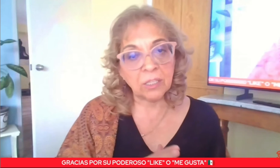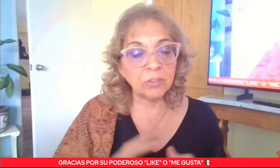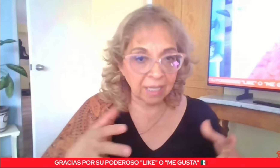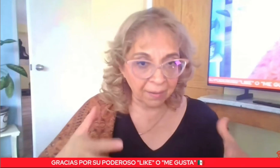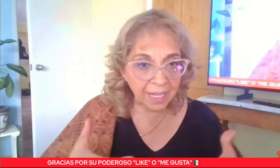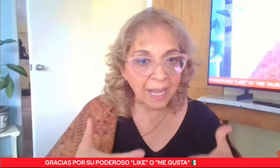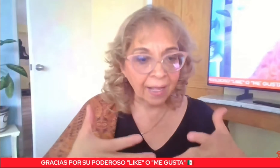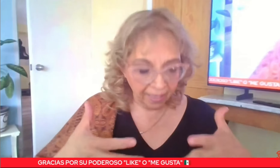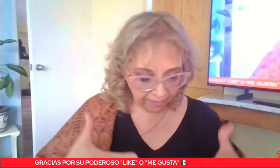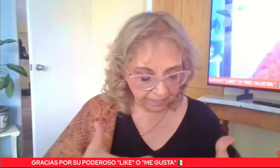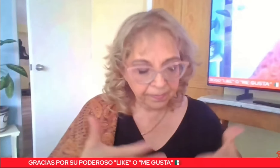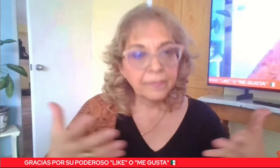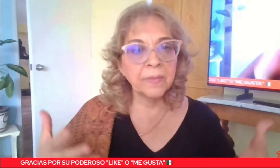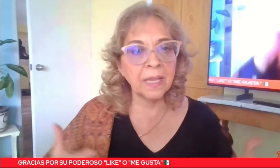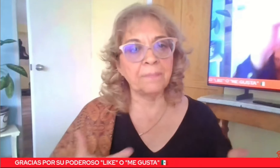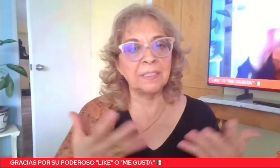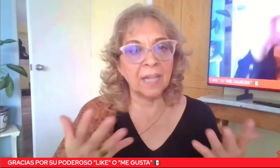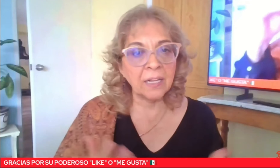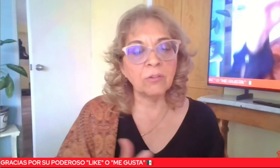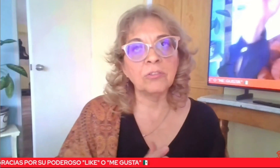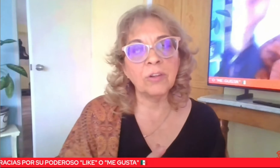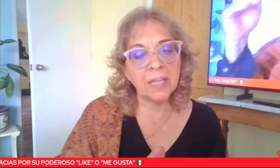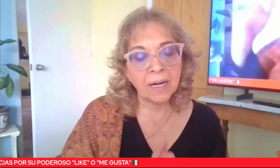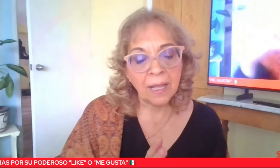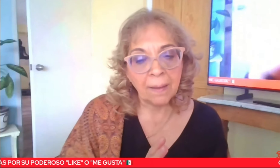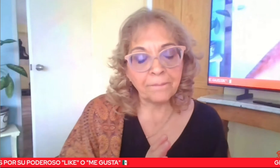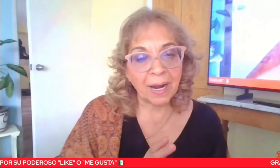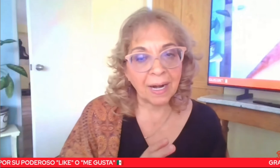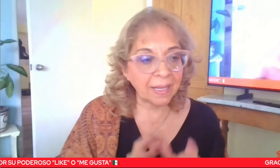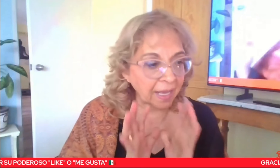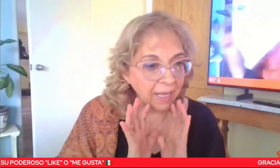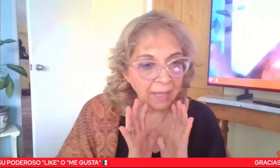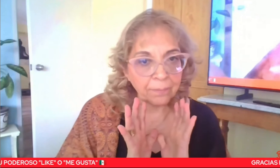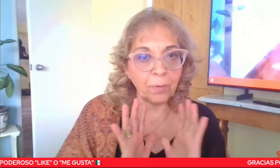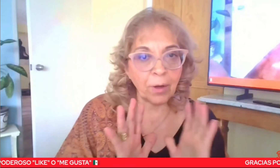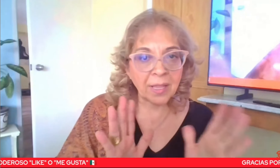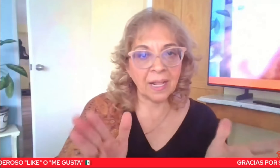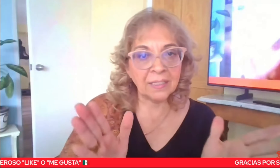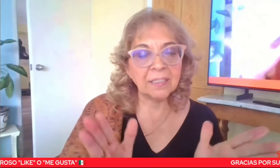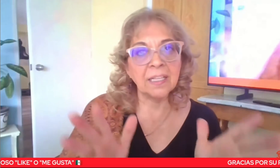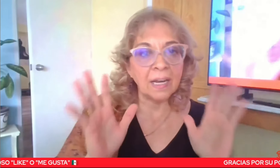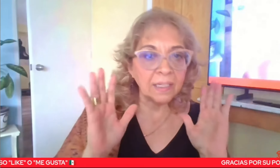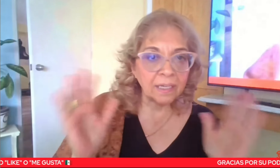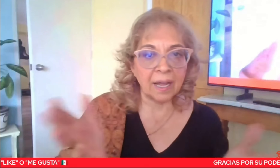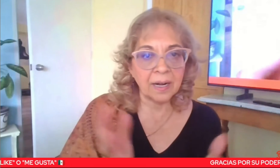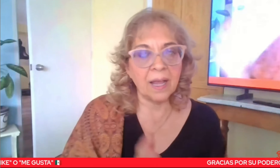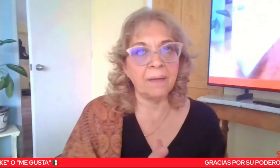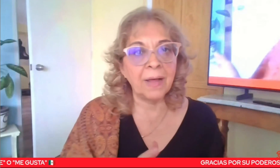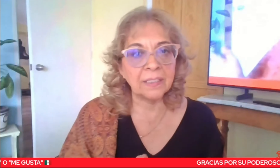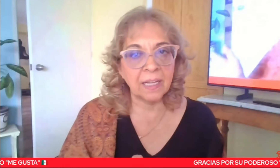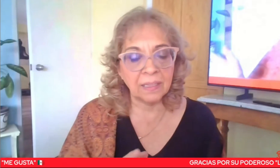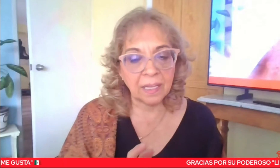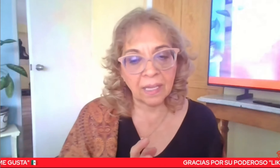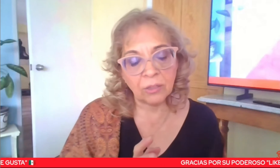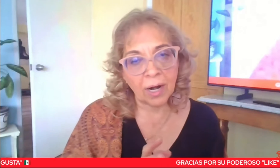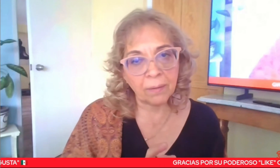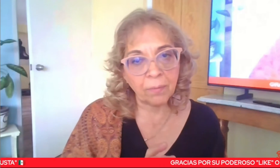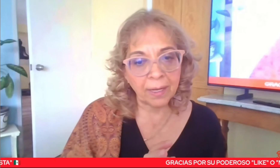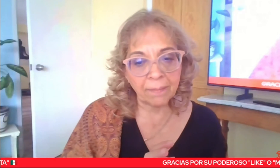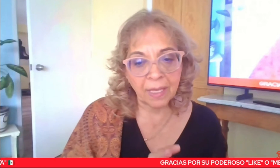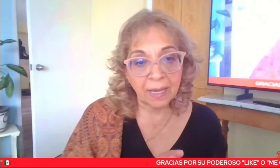sentidos y que habría que pensar en consolidar para que puedan esas señales llegar a más gente en toda